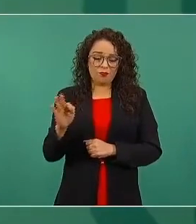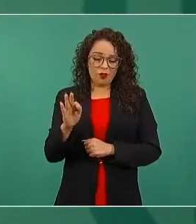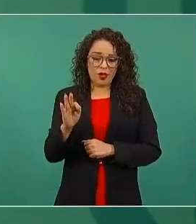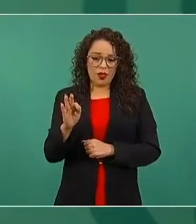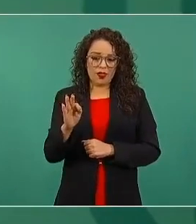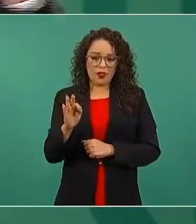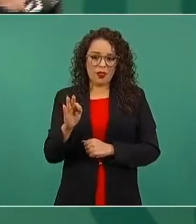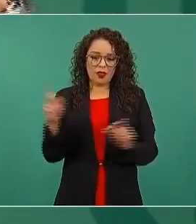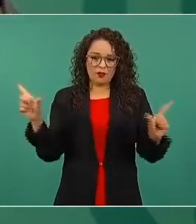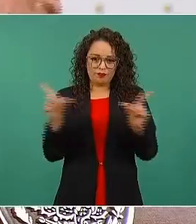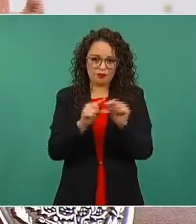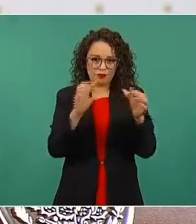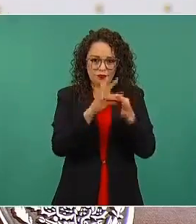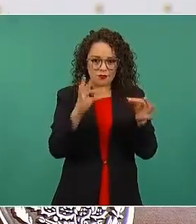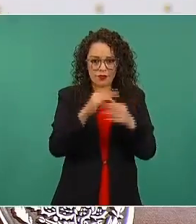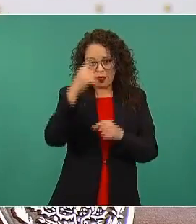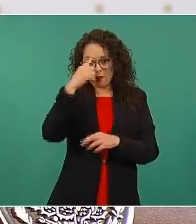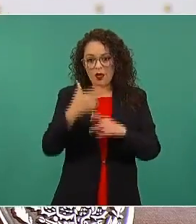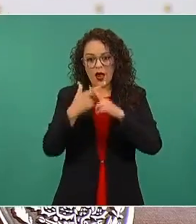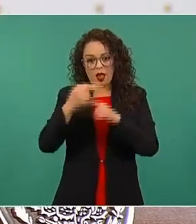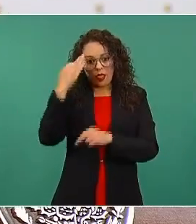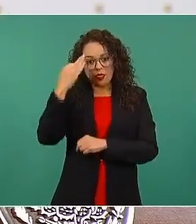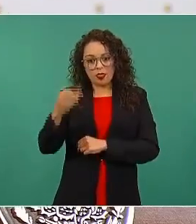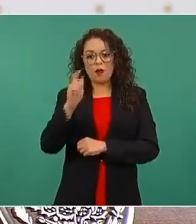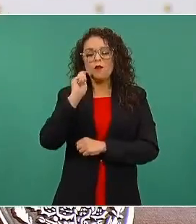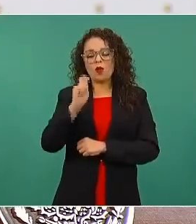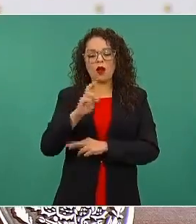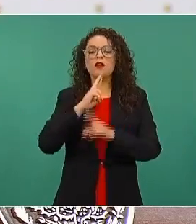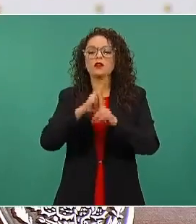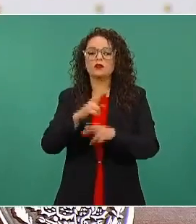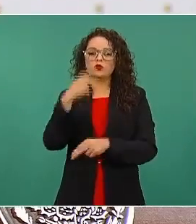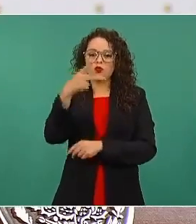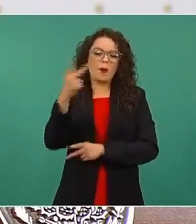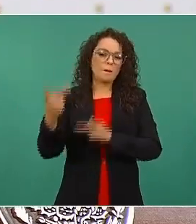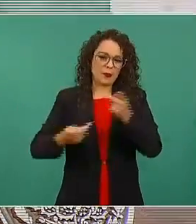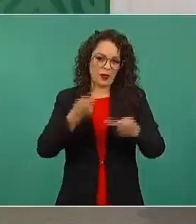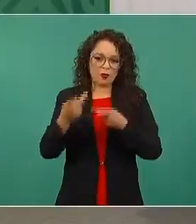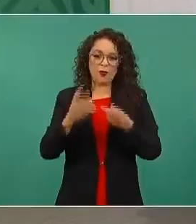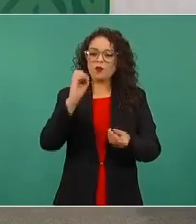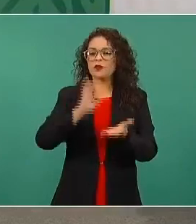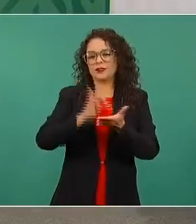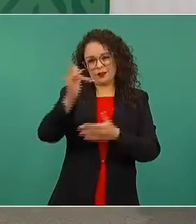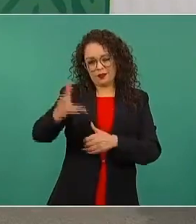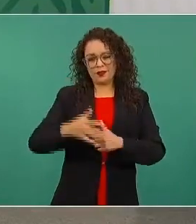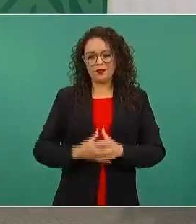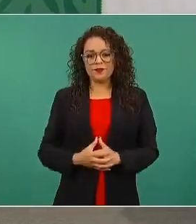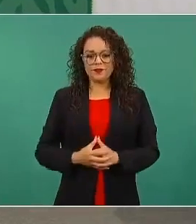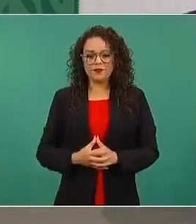breve, para que tengamos tiempo y contestar preguntas. Muchas gracias.